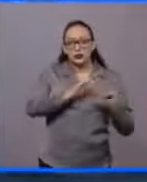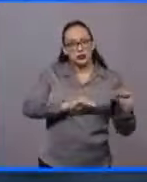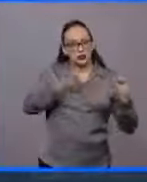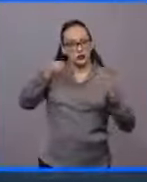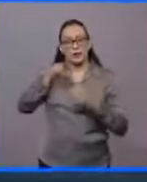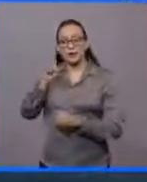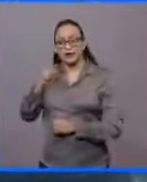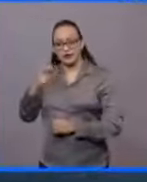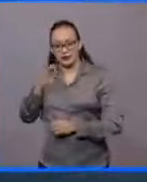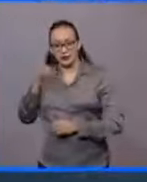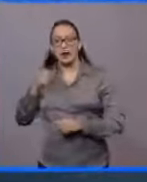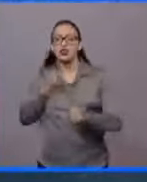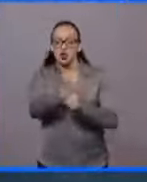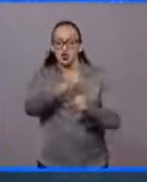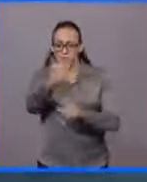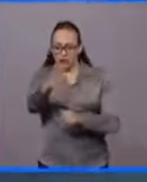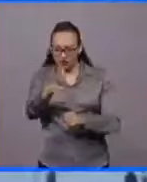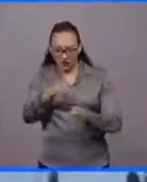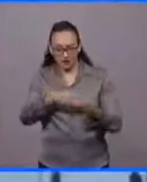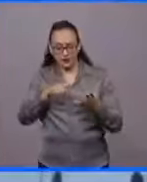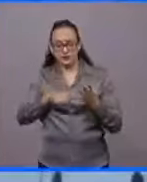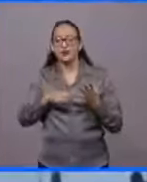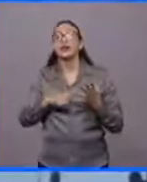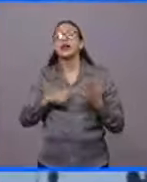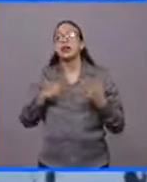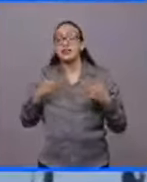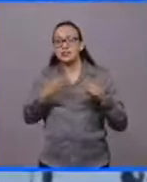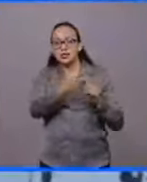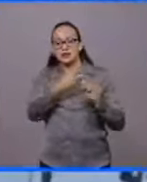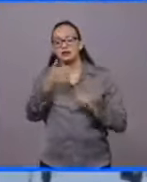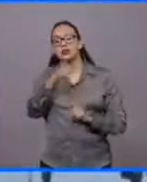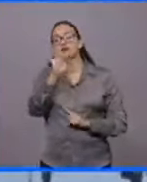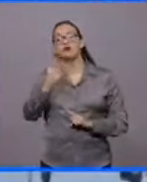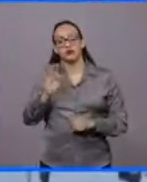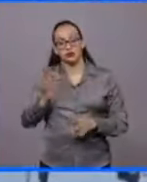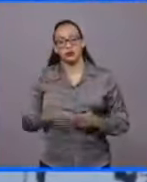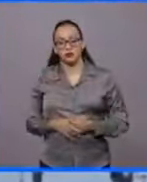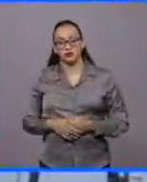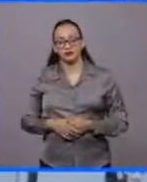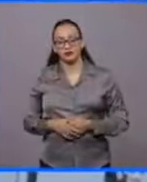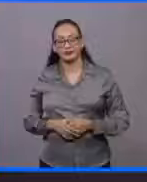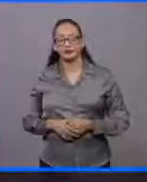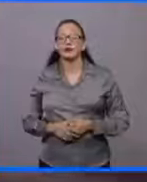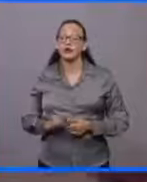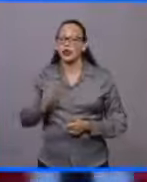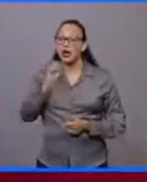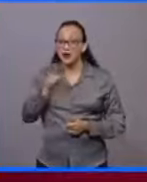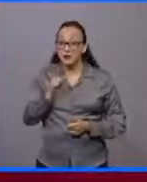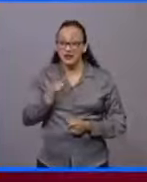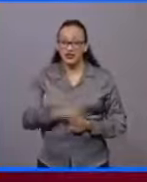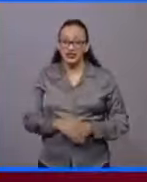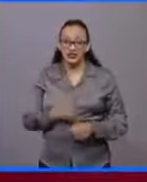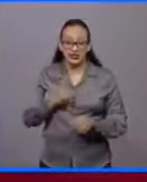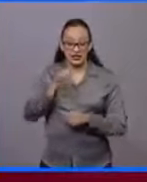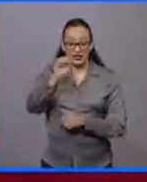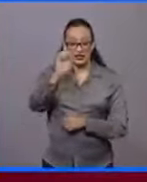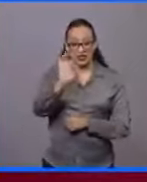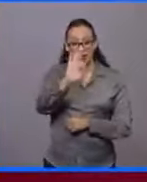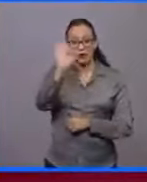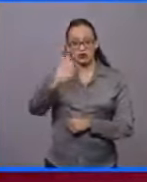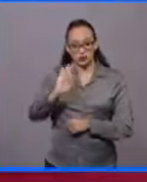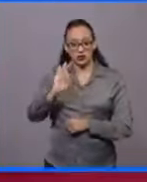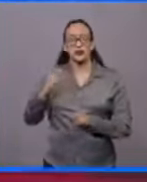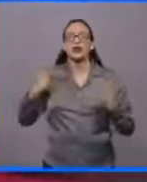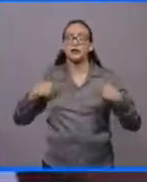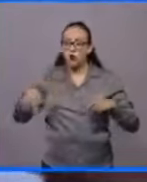27%, tortura 10% y secuestros con 6%. También se encontró que el 60%